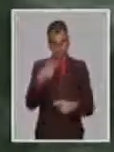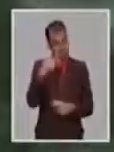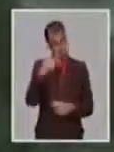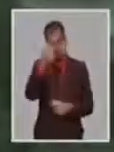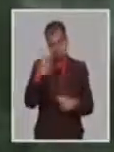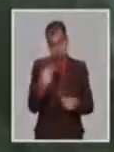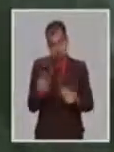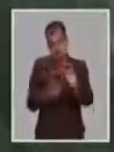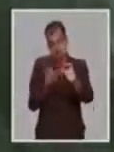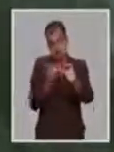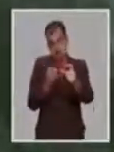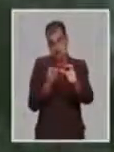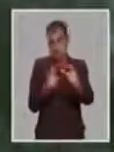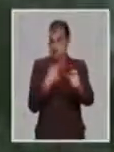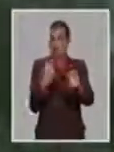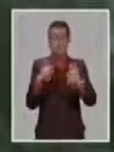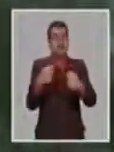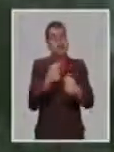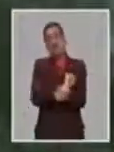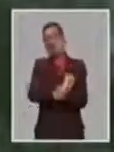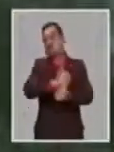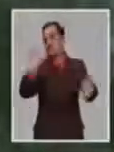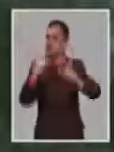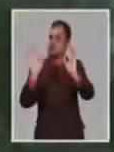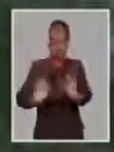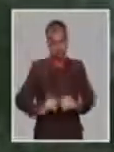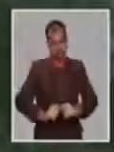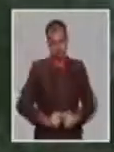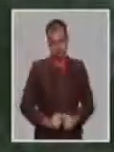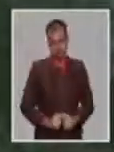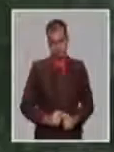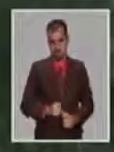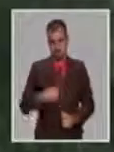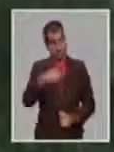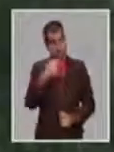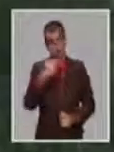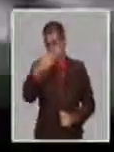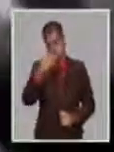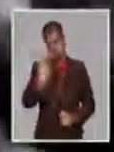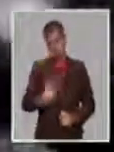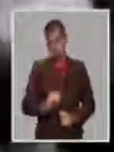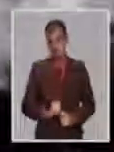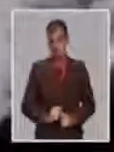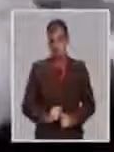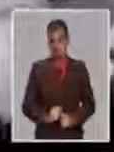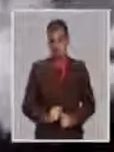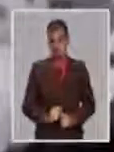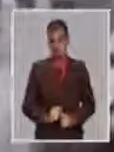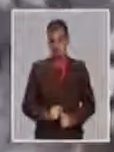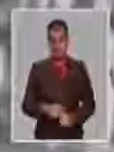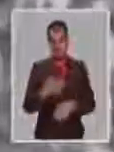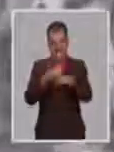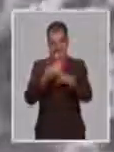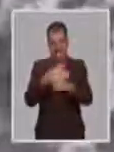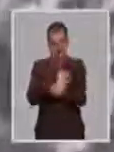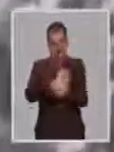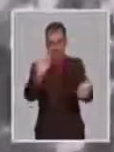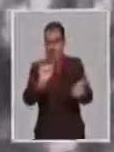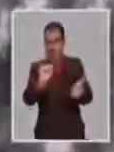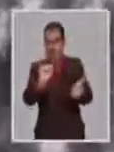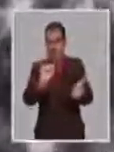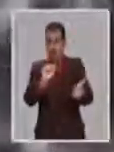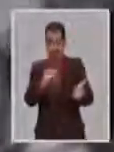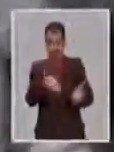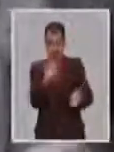Solo que ahora libertad quiere decir algo más todavía. Libertad quiere decir